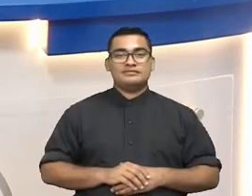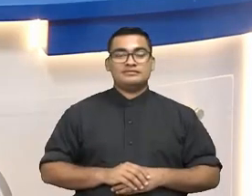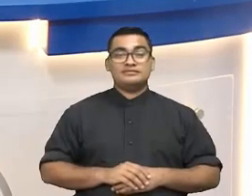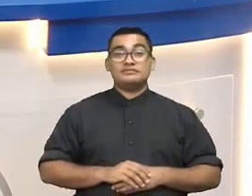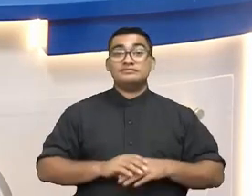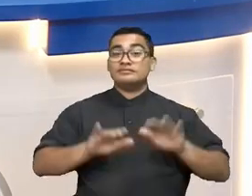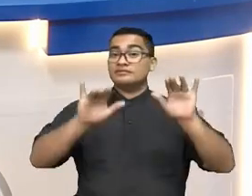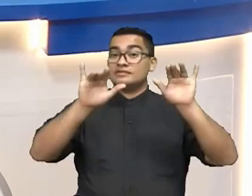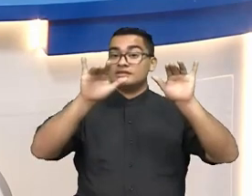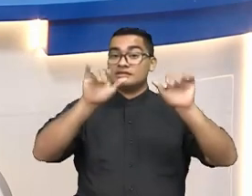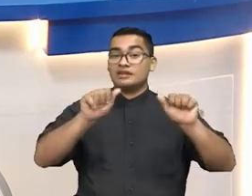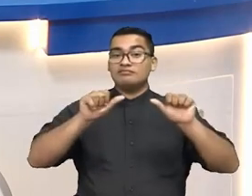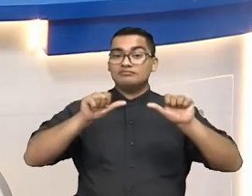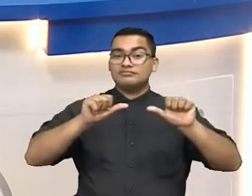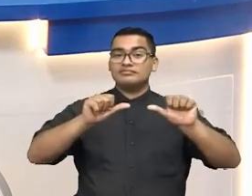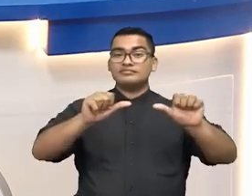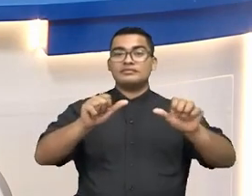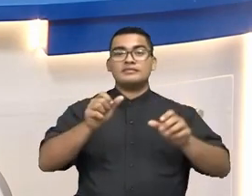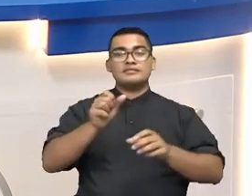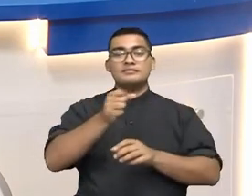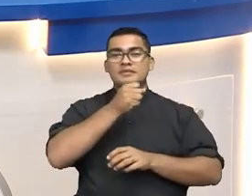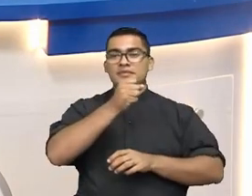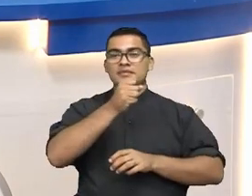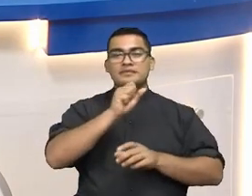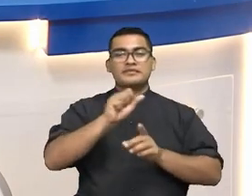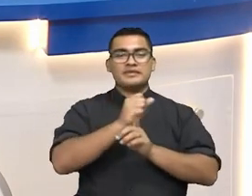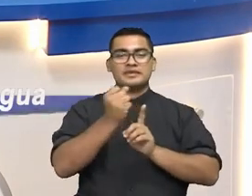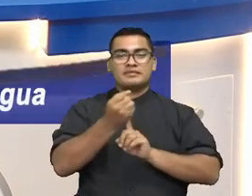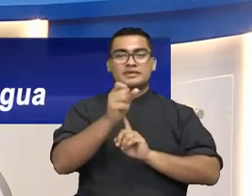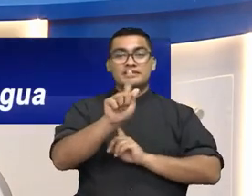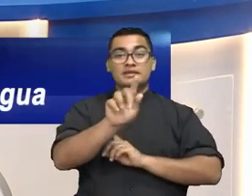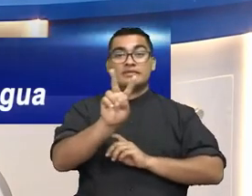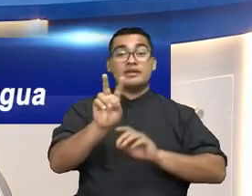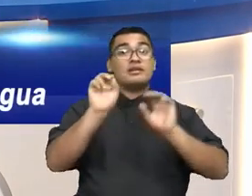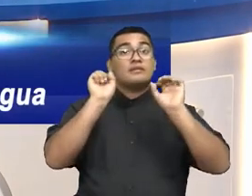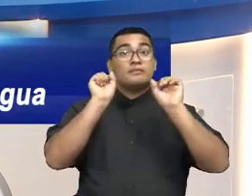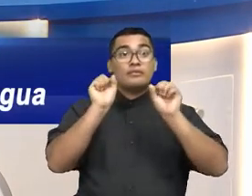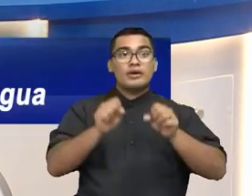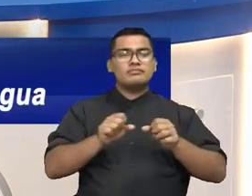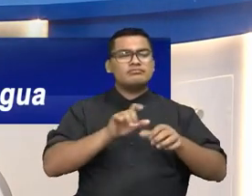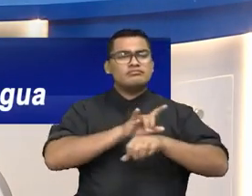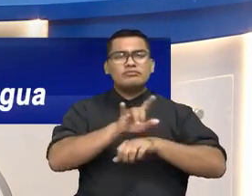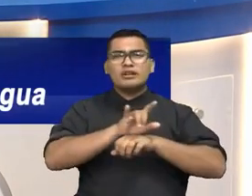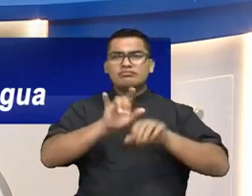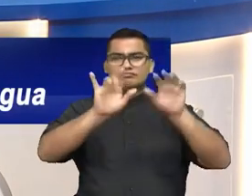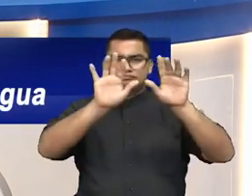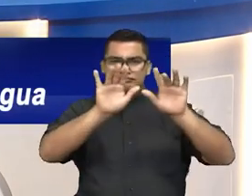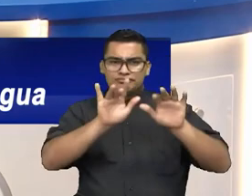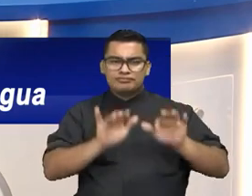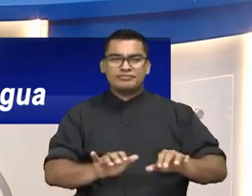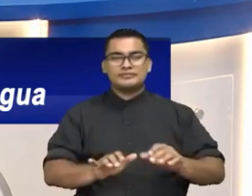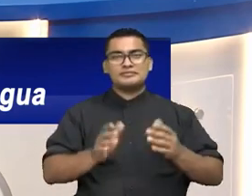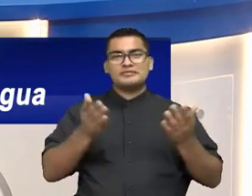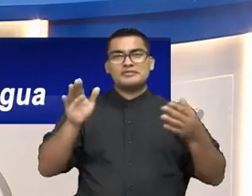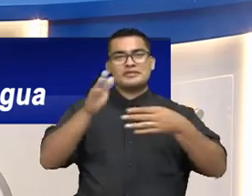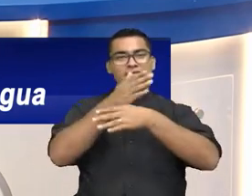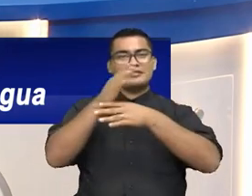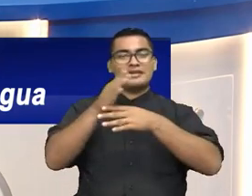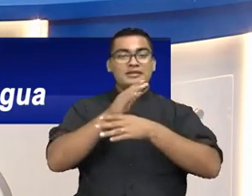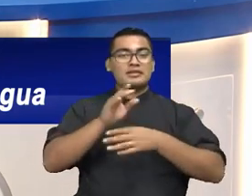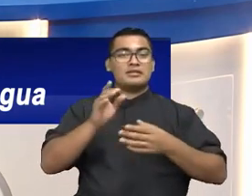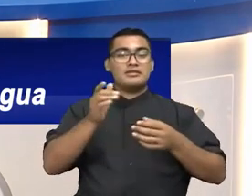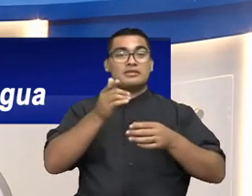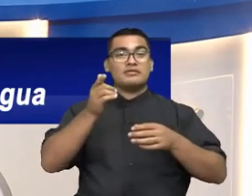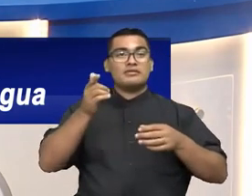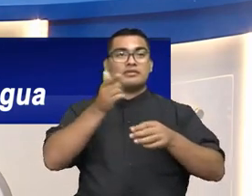Ya estamos de regreso aquí en Noticias Asamblea TV. Recuerden que nos pueden encontrar en las diferentes plataformas informativas como